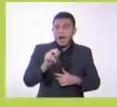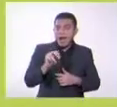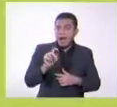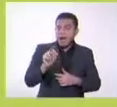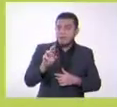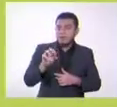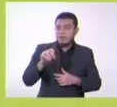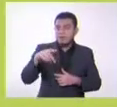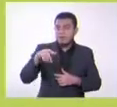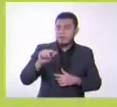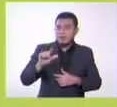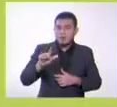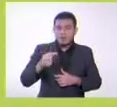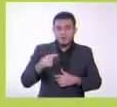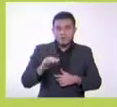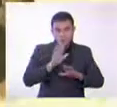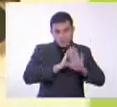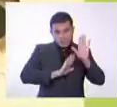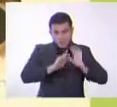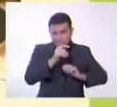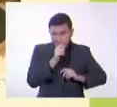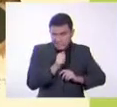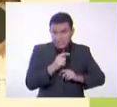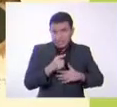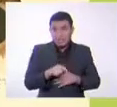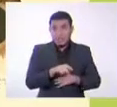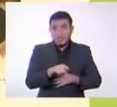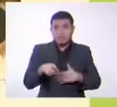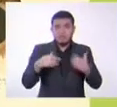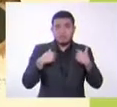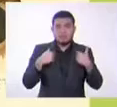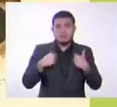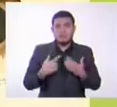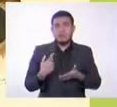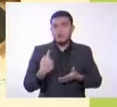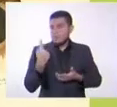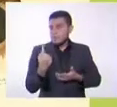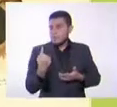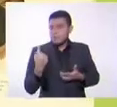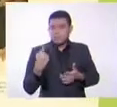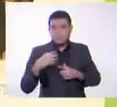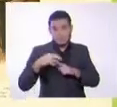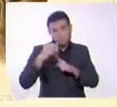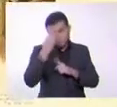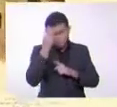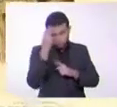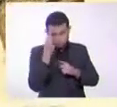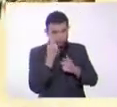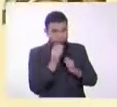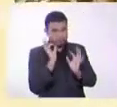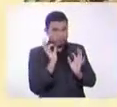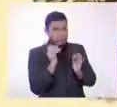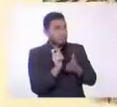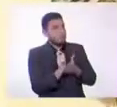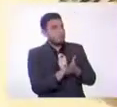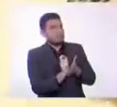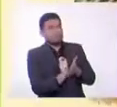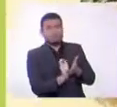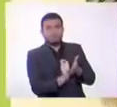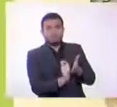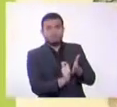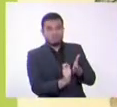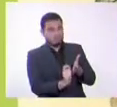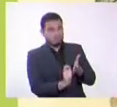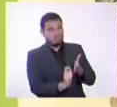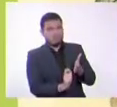geografía. Entre ellos, llevaban ilustradores y especialistas que acompañaban a cada expedición